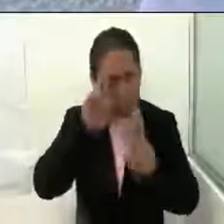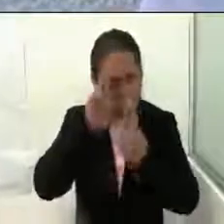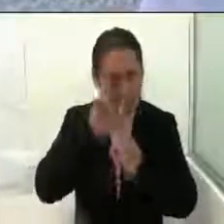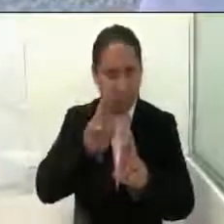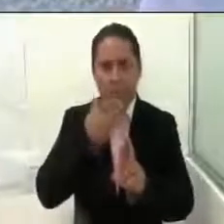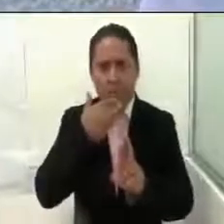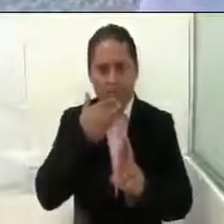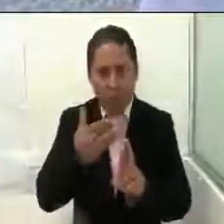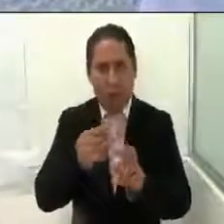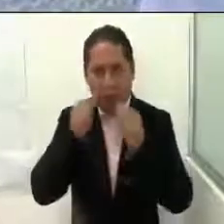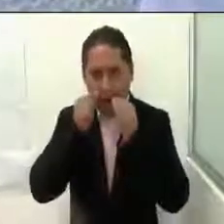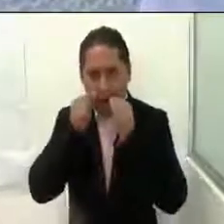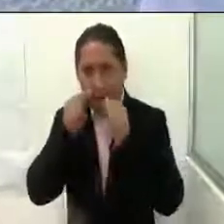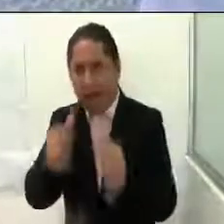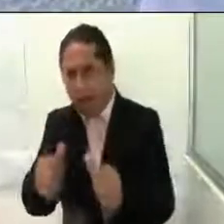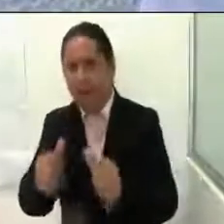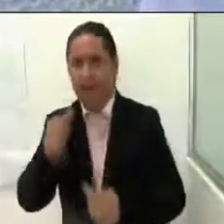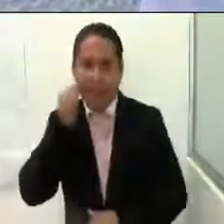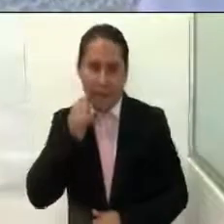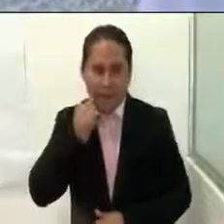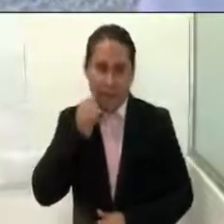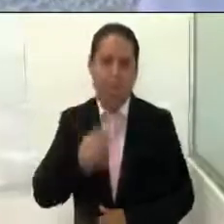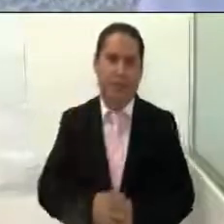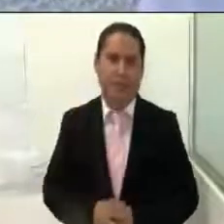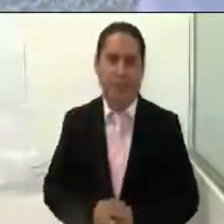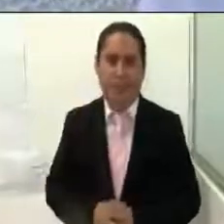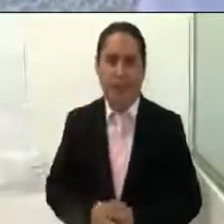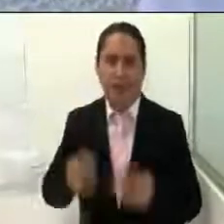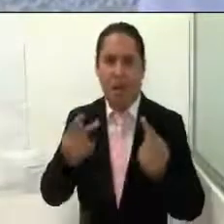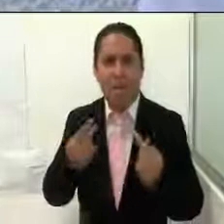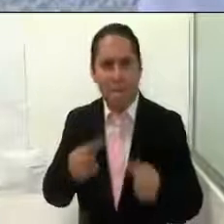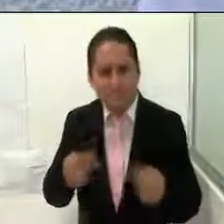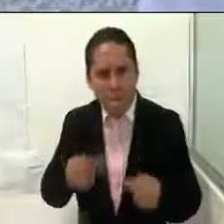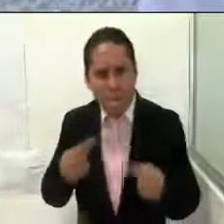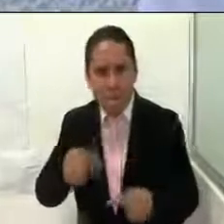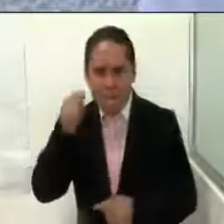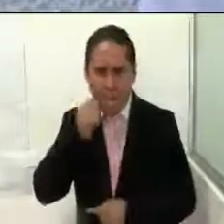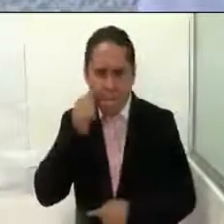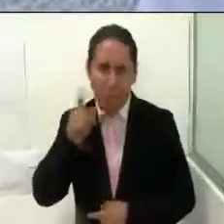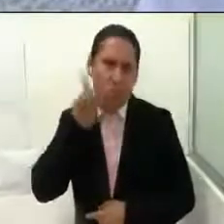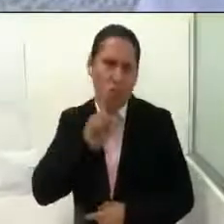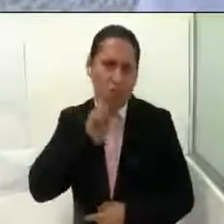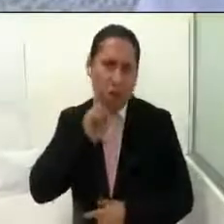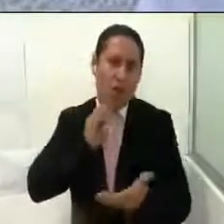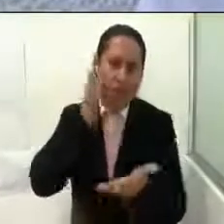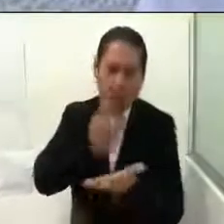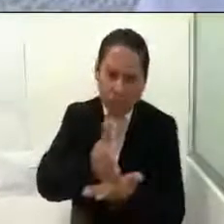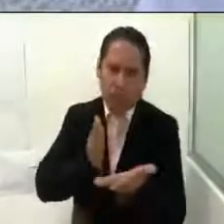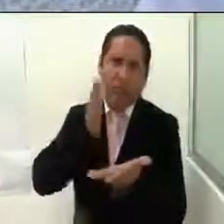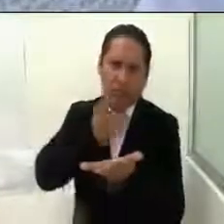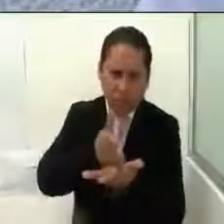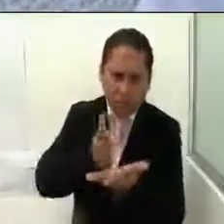atención de qué género hay personas que por lo general son mujeres o quiénes